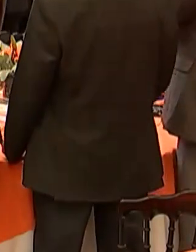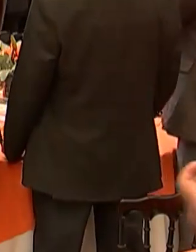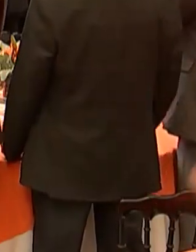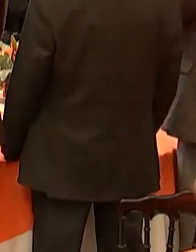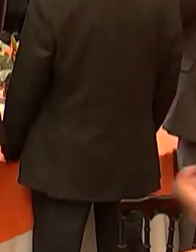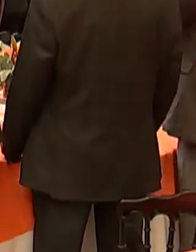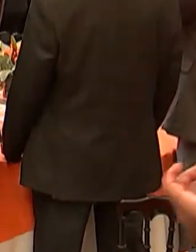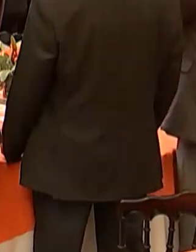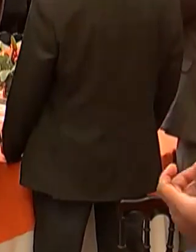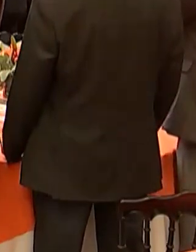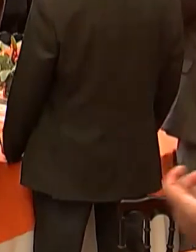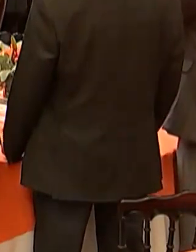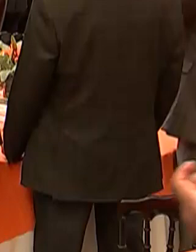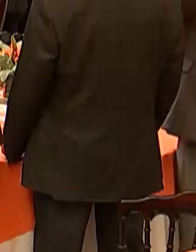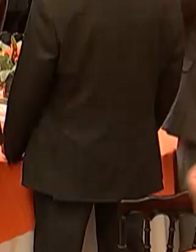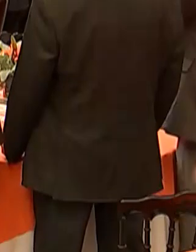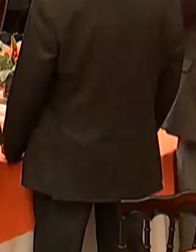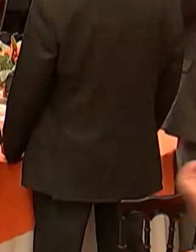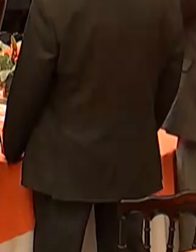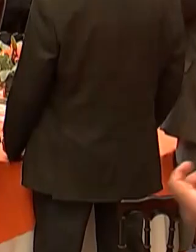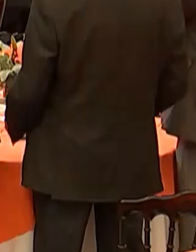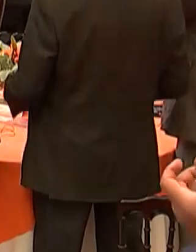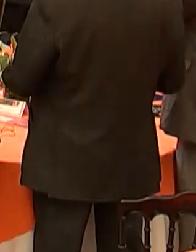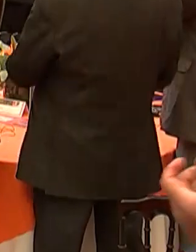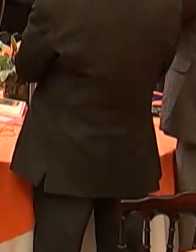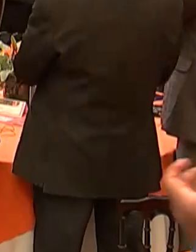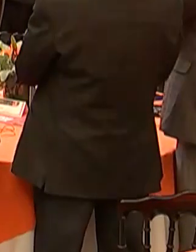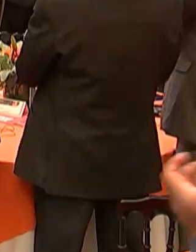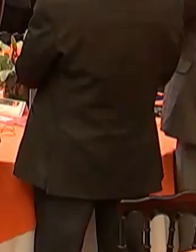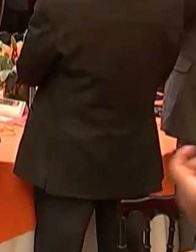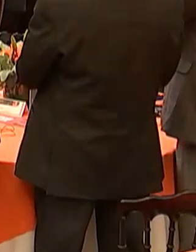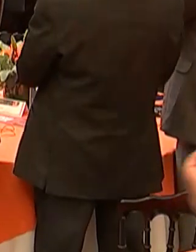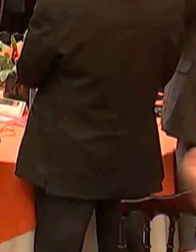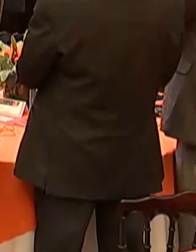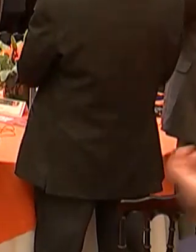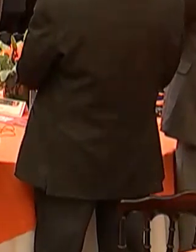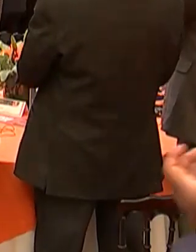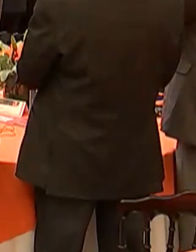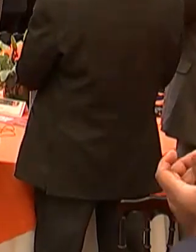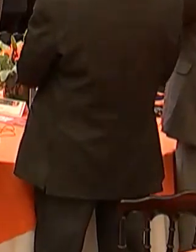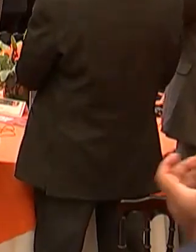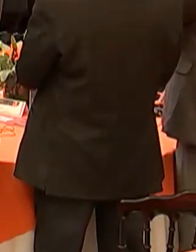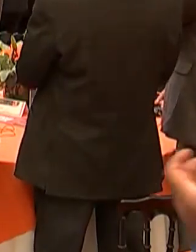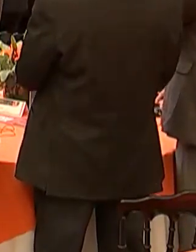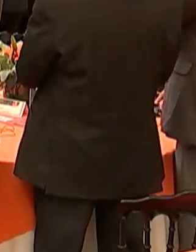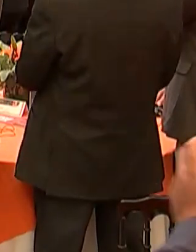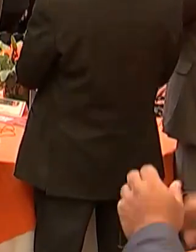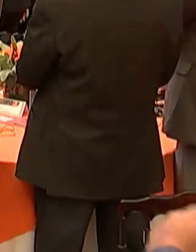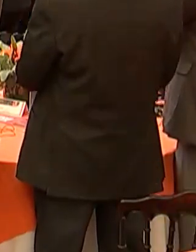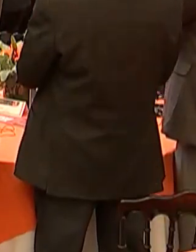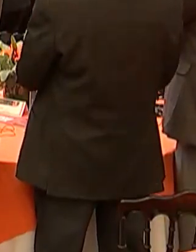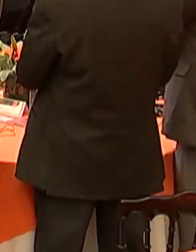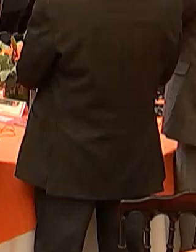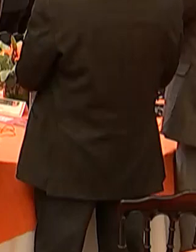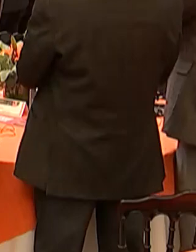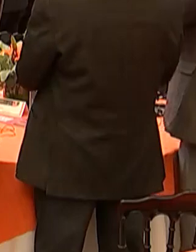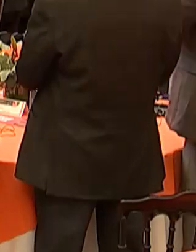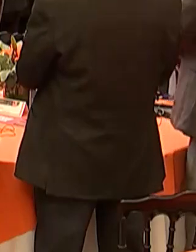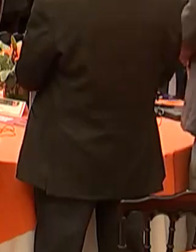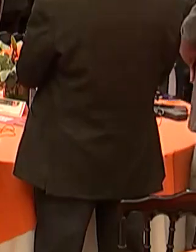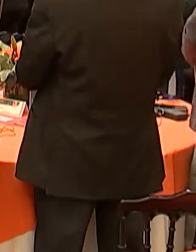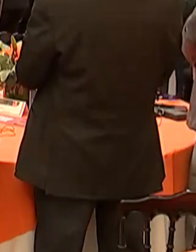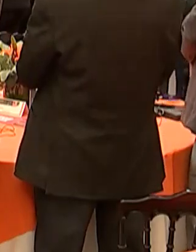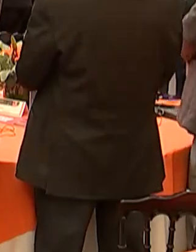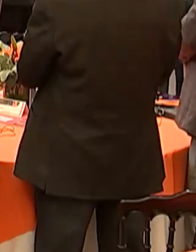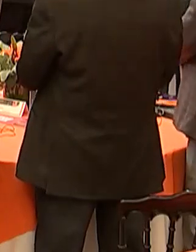De esta manera concluye este evento. Se despide de ustedes el presidente de los Estados Unidos